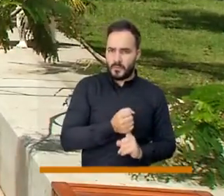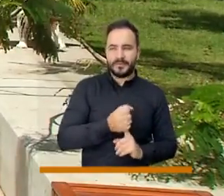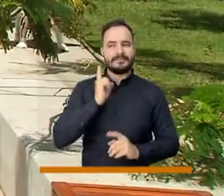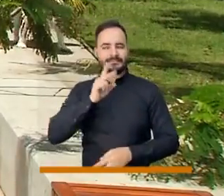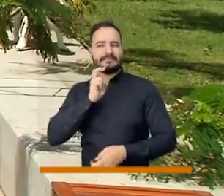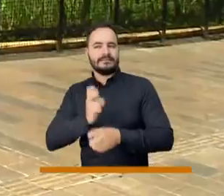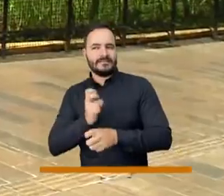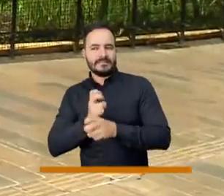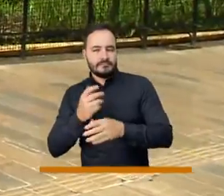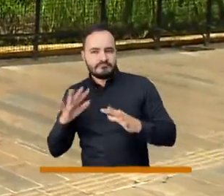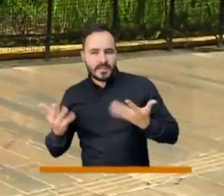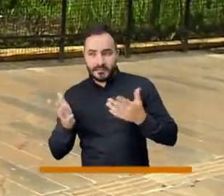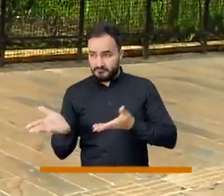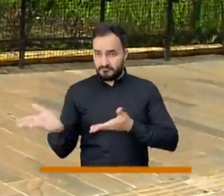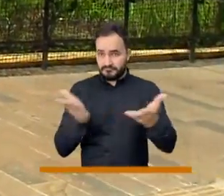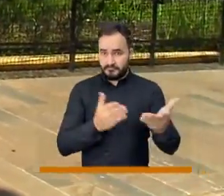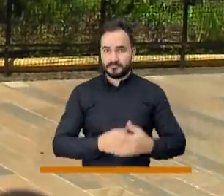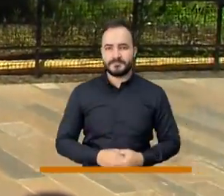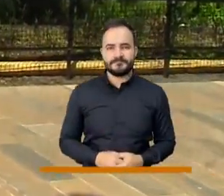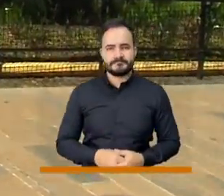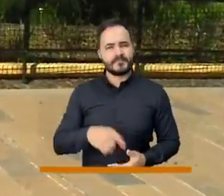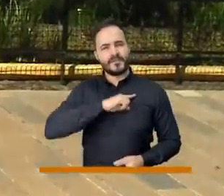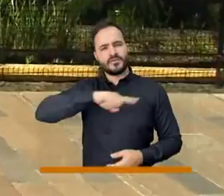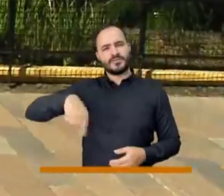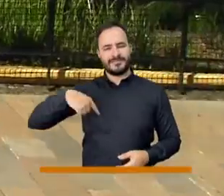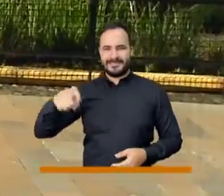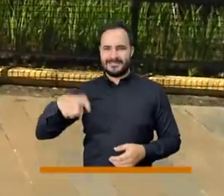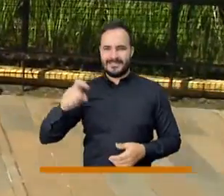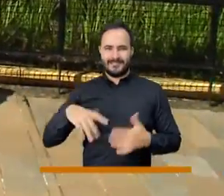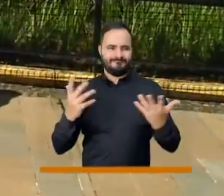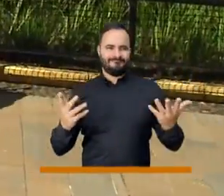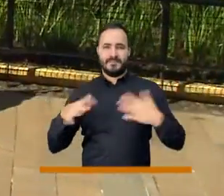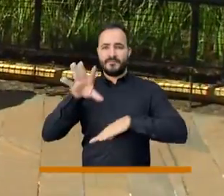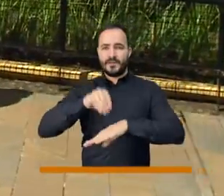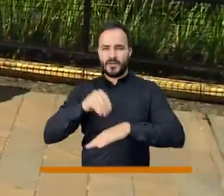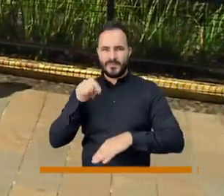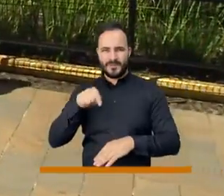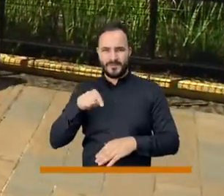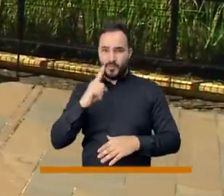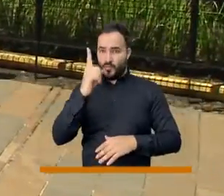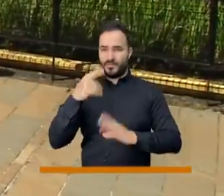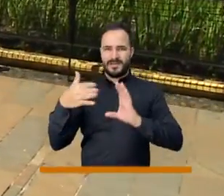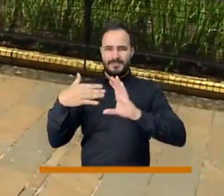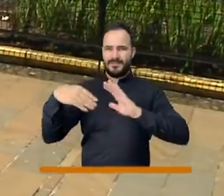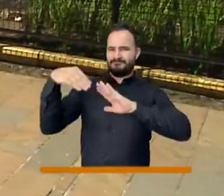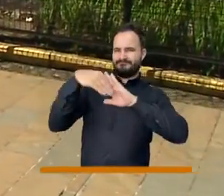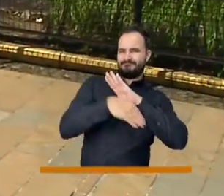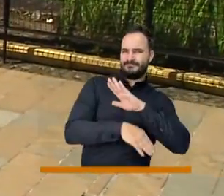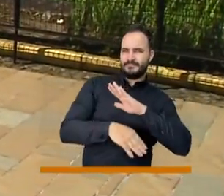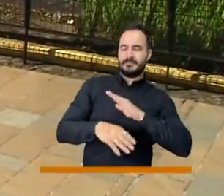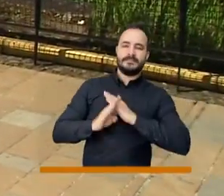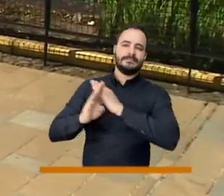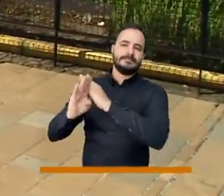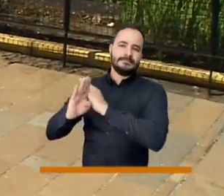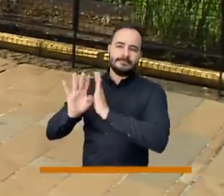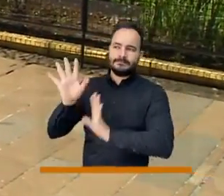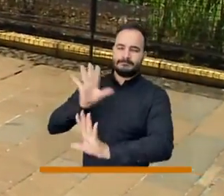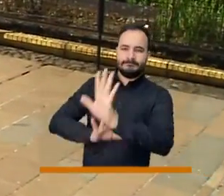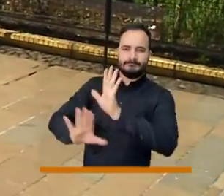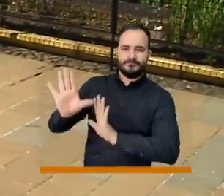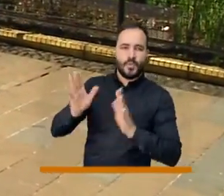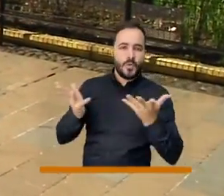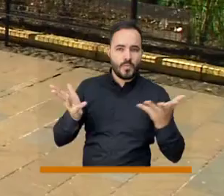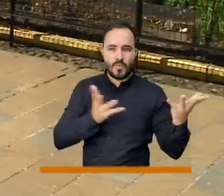pero también esos desafíos que tenemos como ciudad. Tenemos que combatir un fenómeno como el cambio climático y tenemos